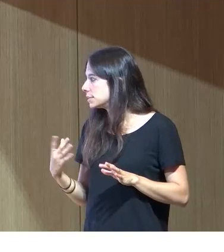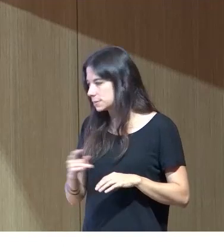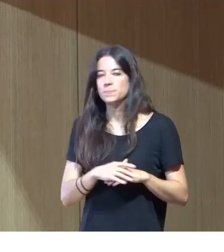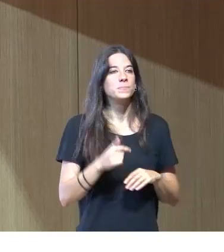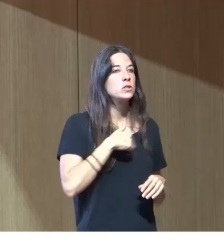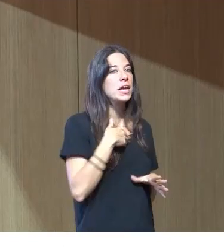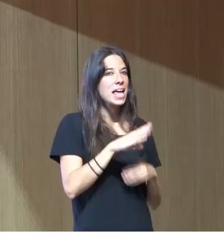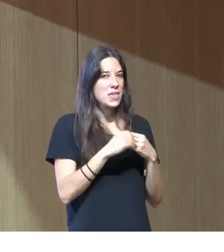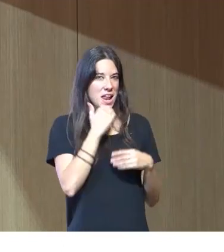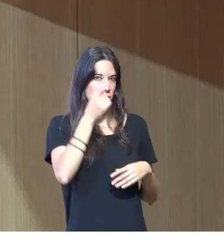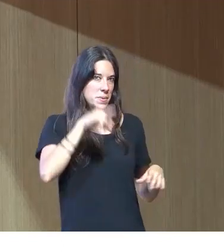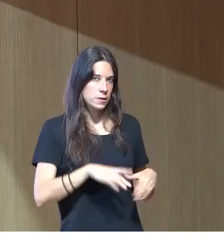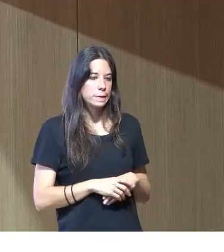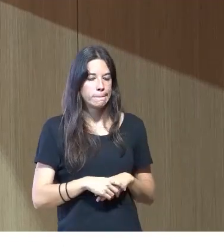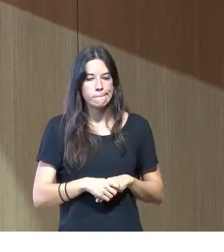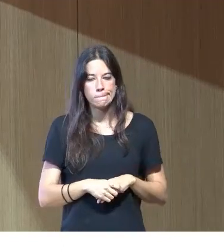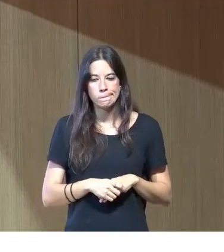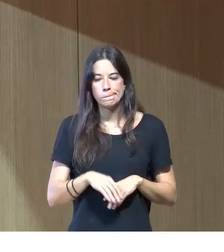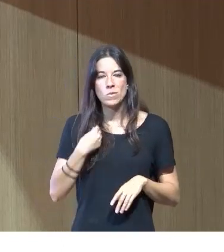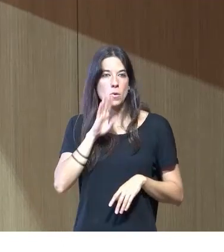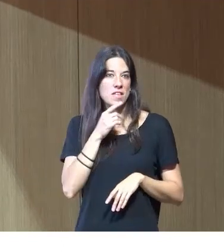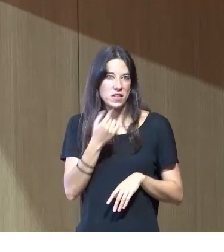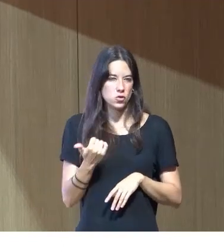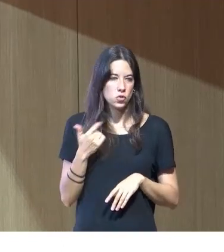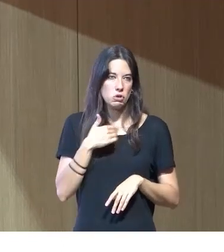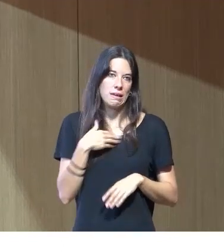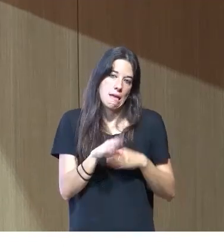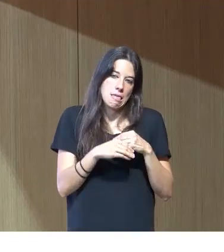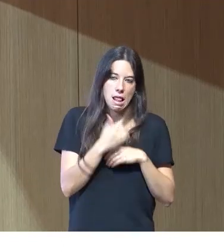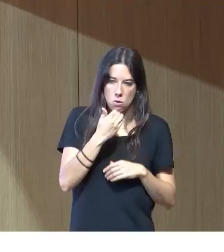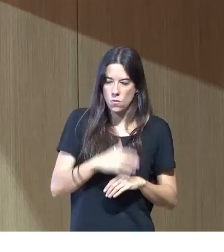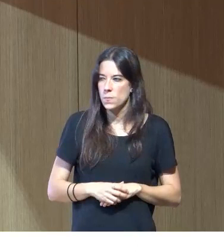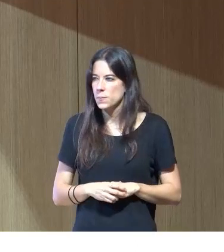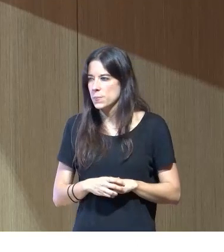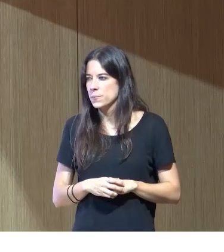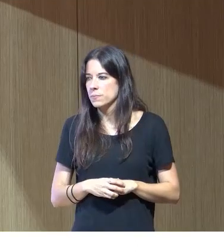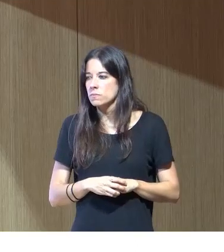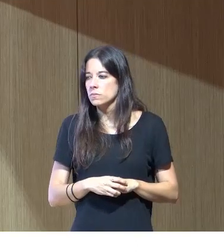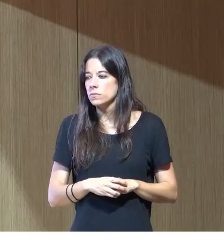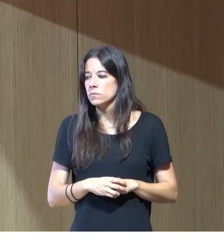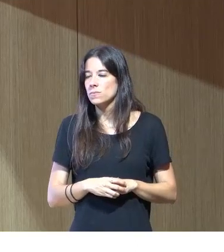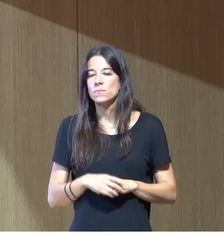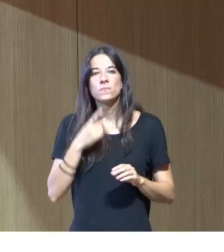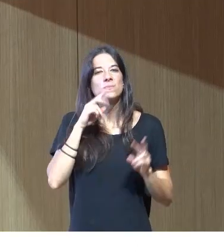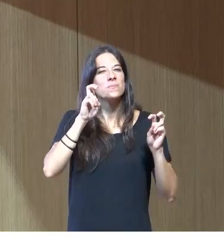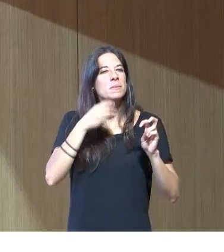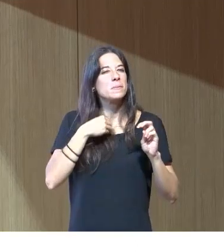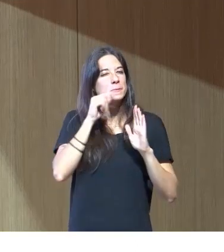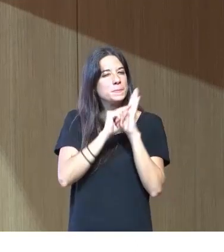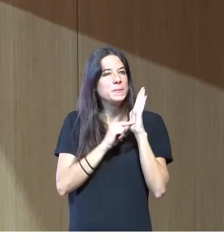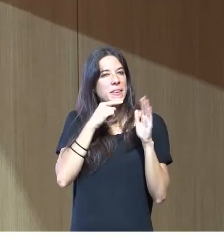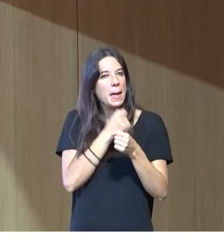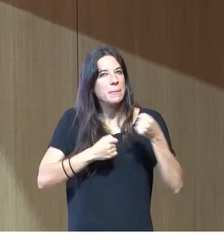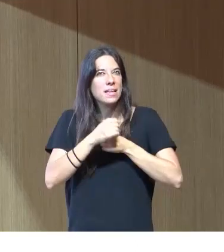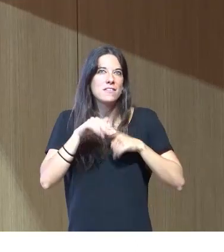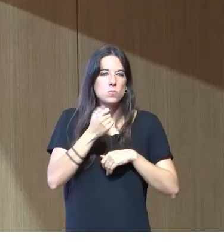yo quería Añadir algo a lo que lo que ha dicho Daniel y es que Yo creo que el mapa de empatía se hace un poquito